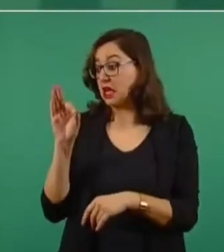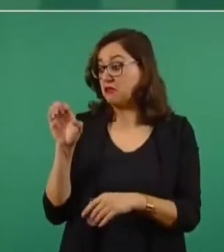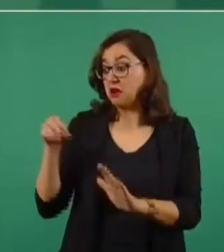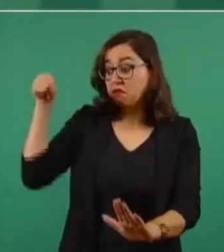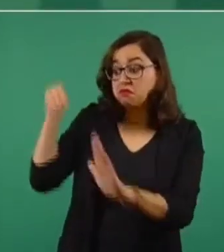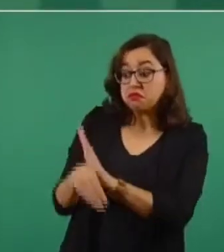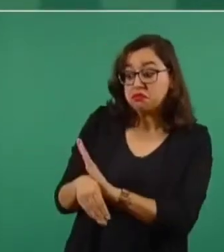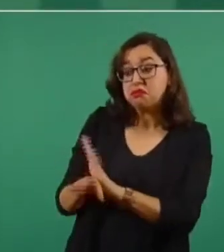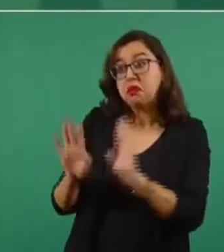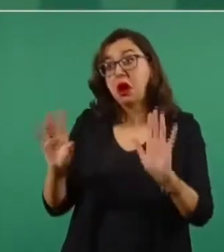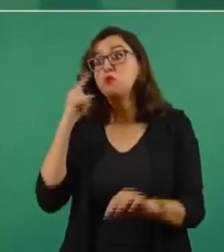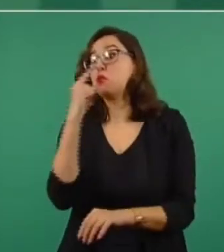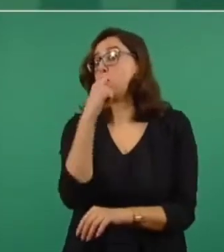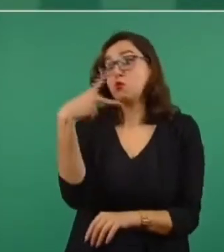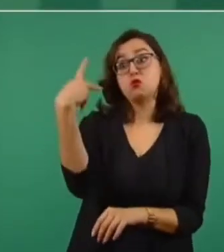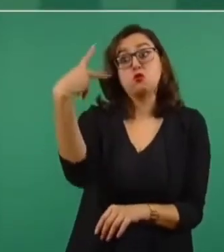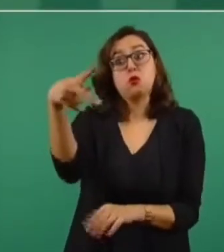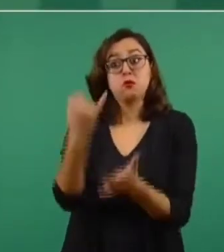pues que asuman su responsabilidad.